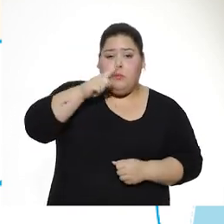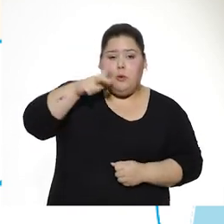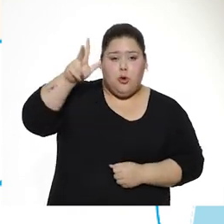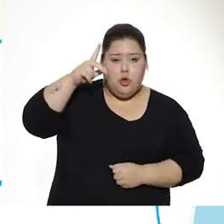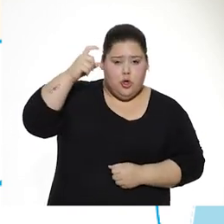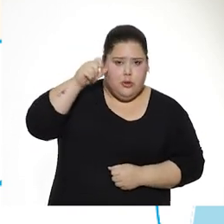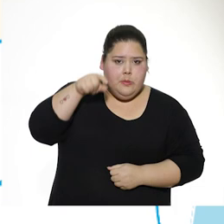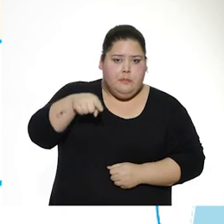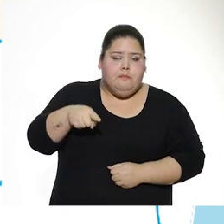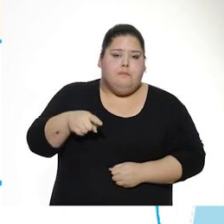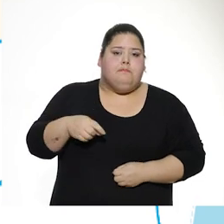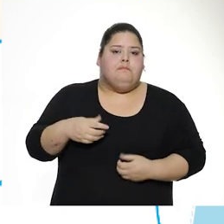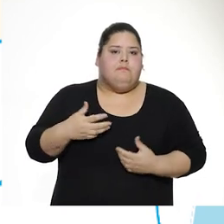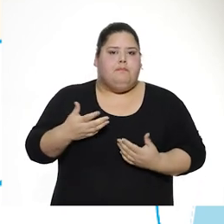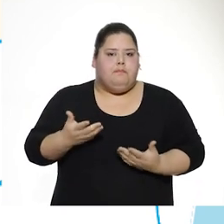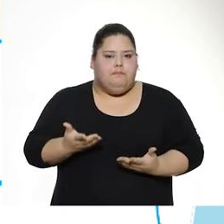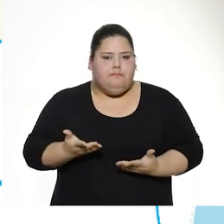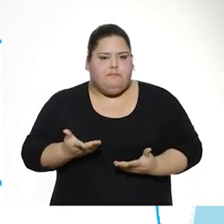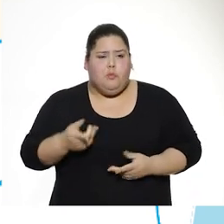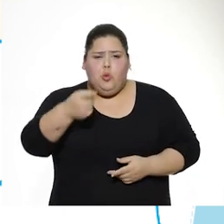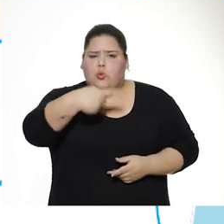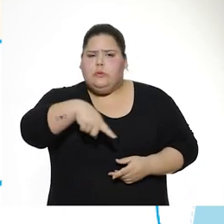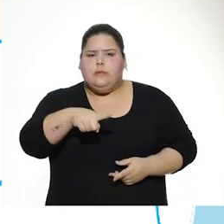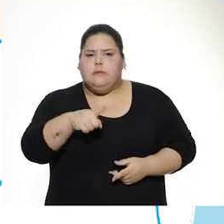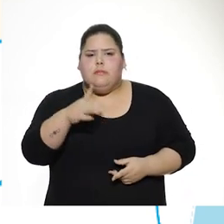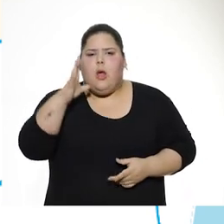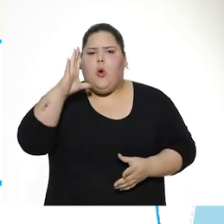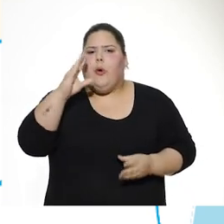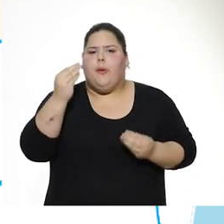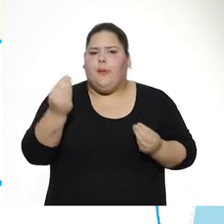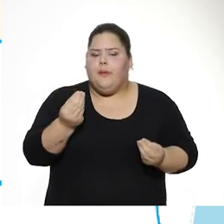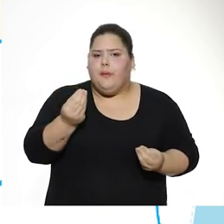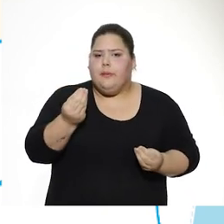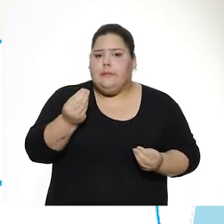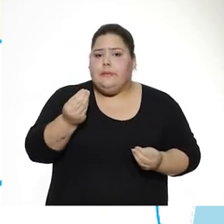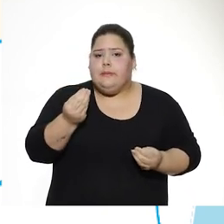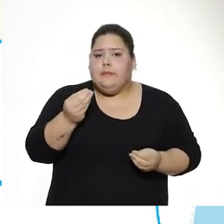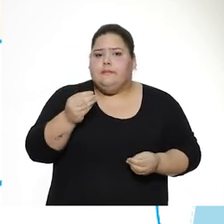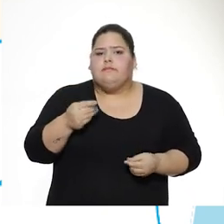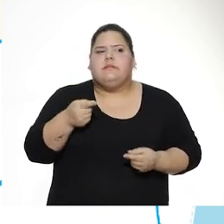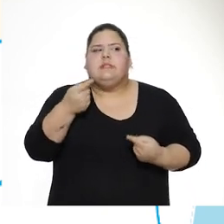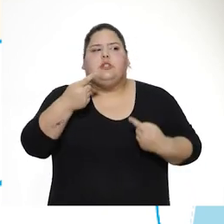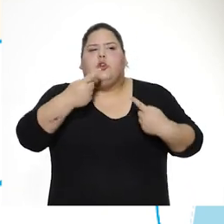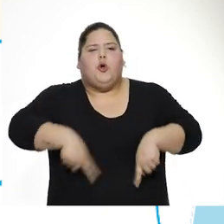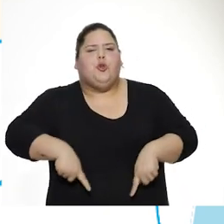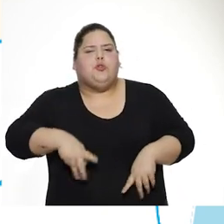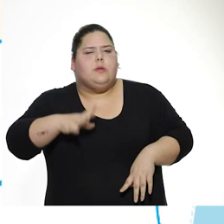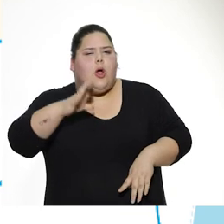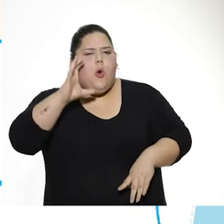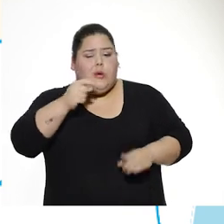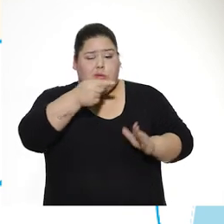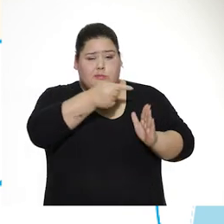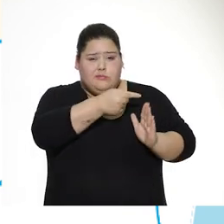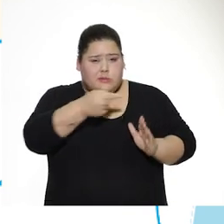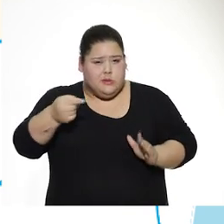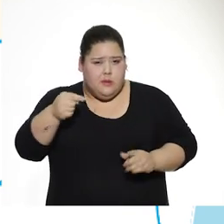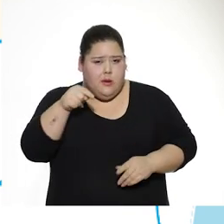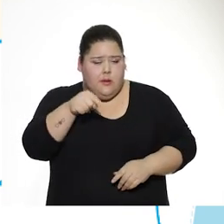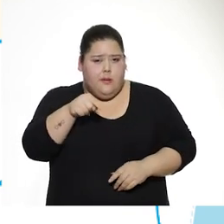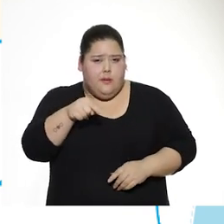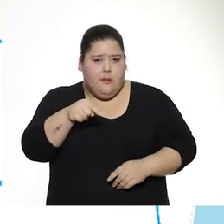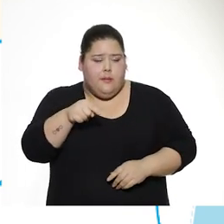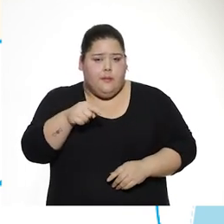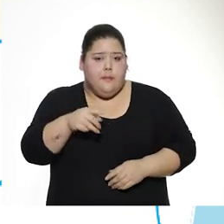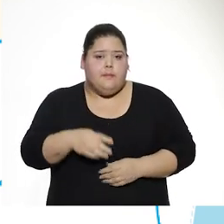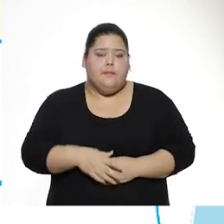de 1810. ¿Ustedes qué se acuerdan de eso? ¿Qué recuerdan de esos sucesos?